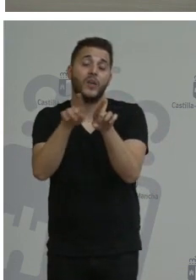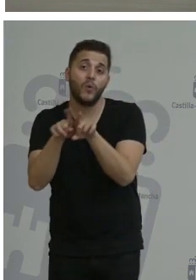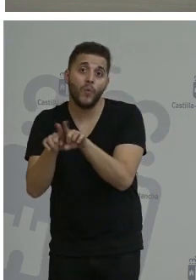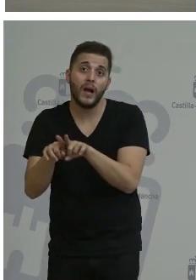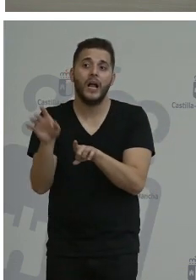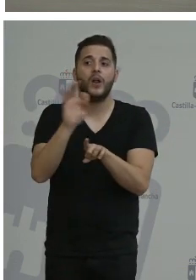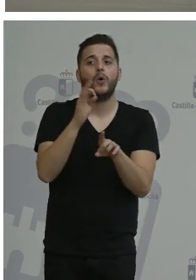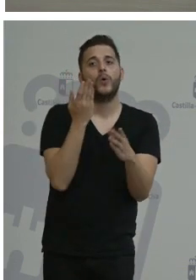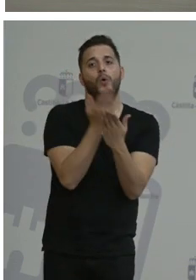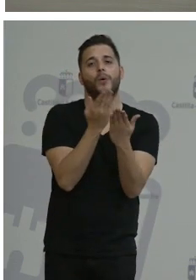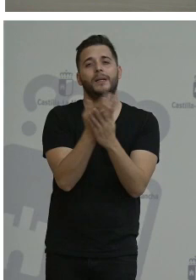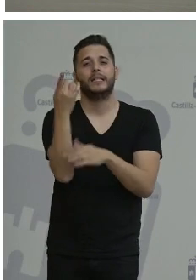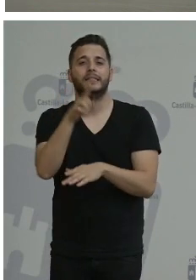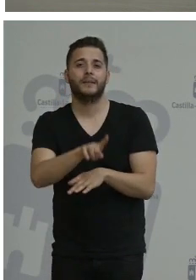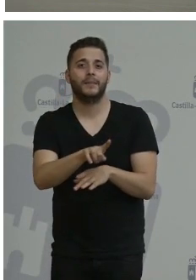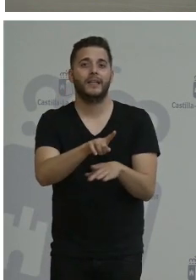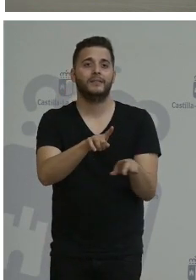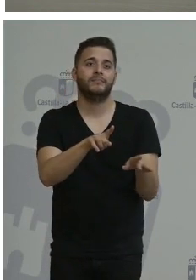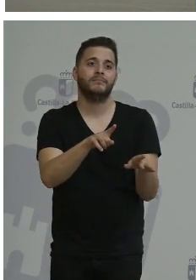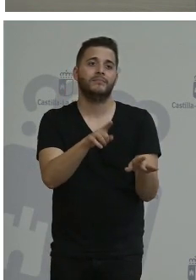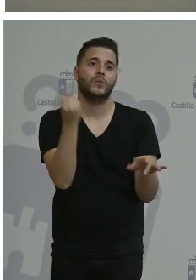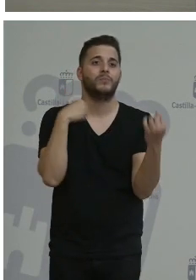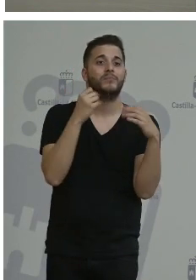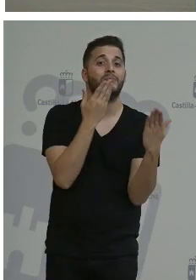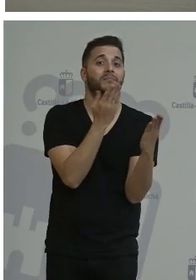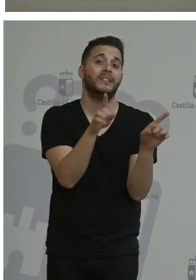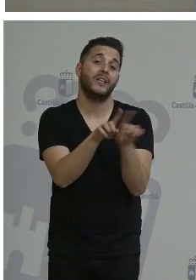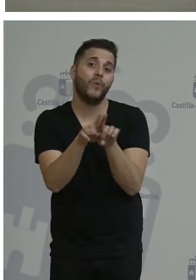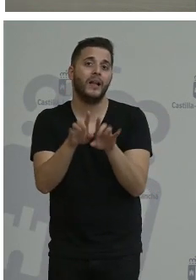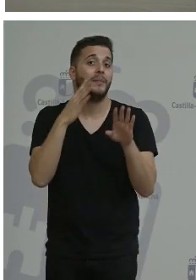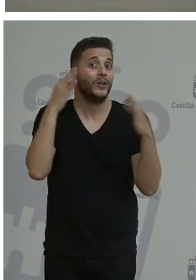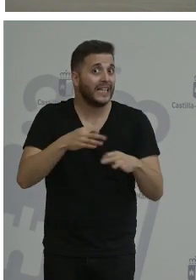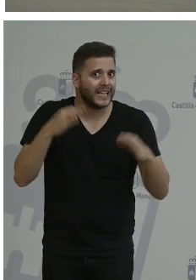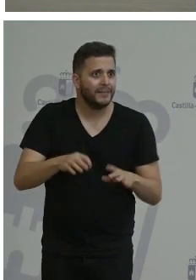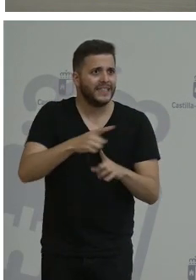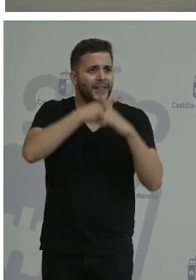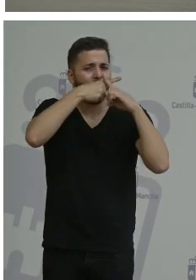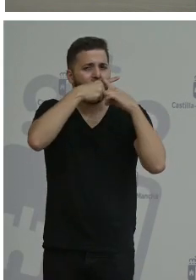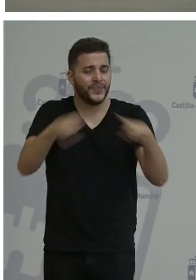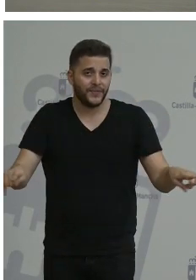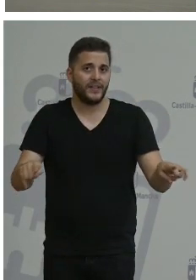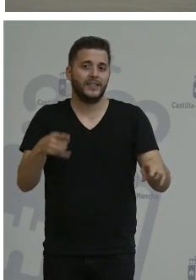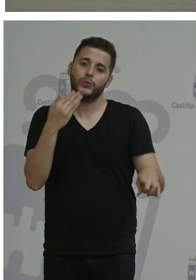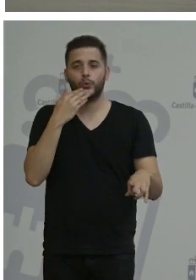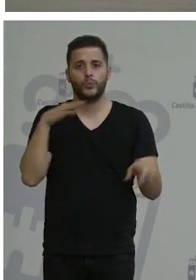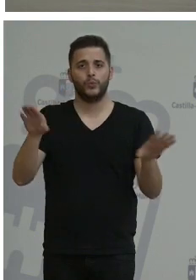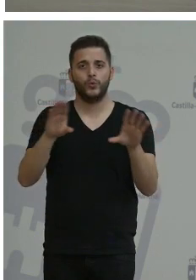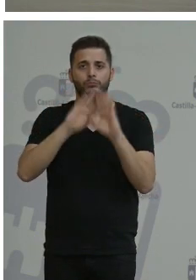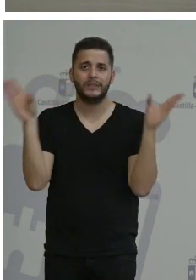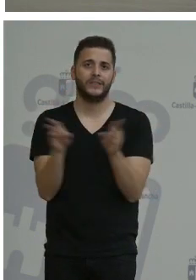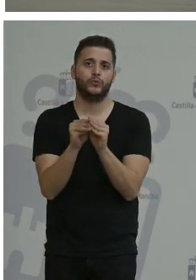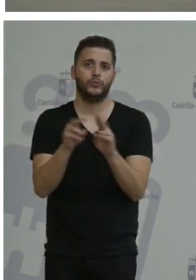un trato homogéneo a algo que es totalmente heterogéneo. Este sería el resumen en cuanto a los perfiles.